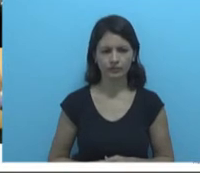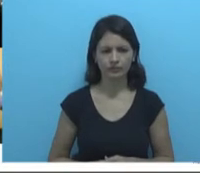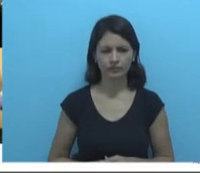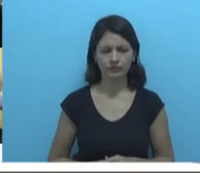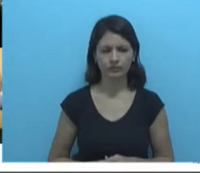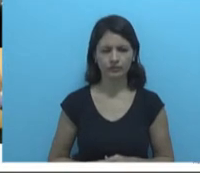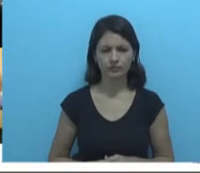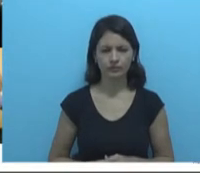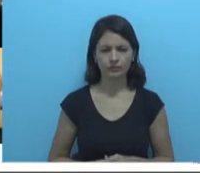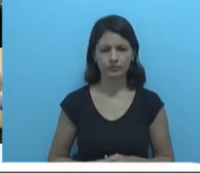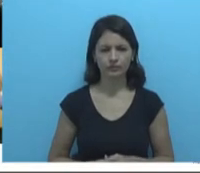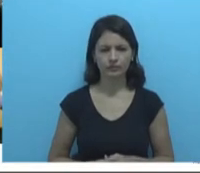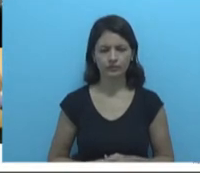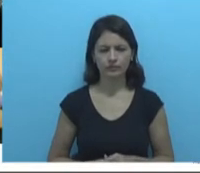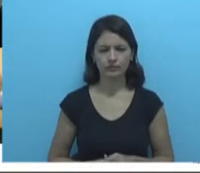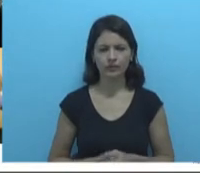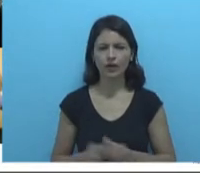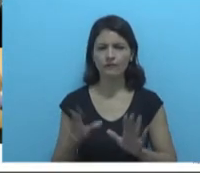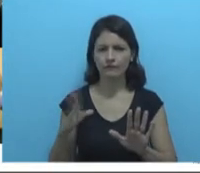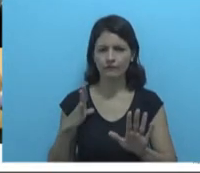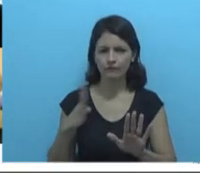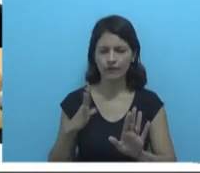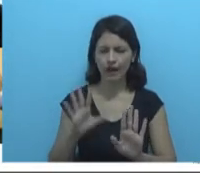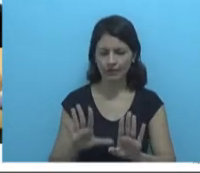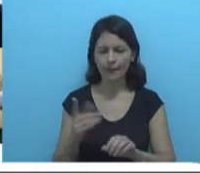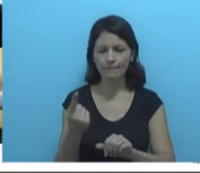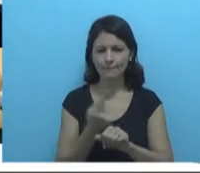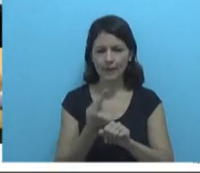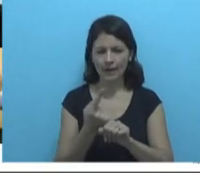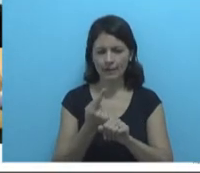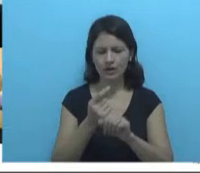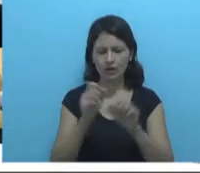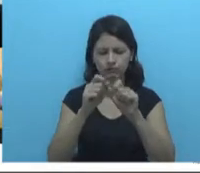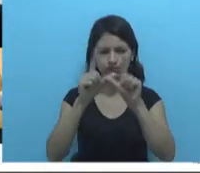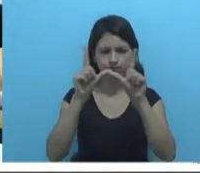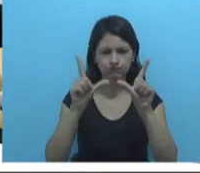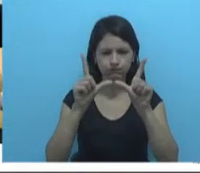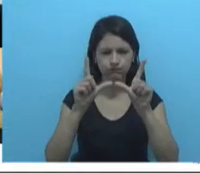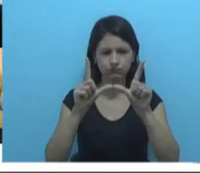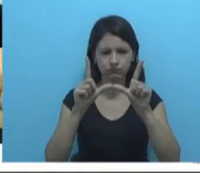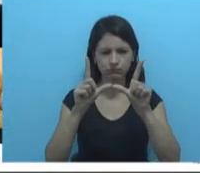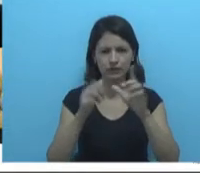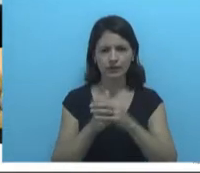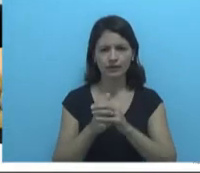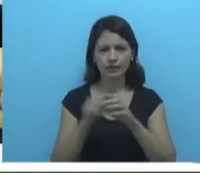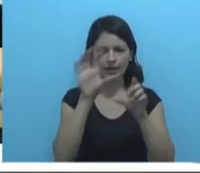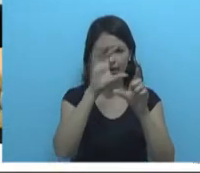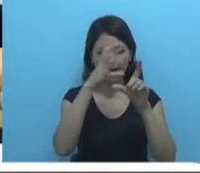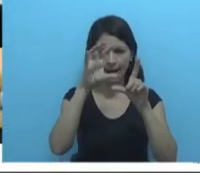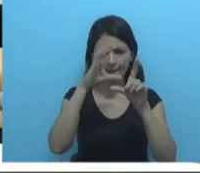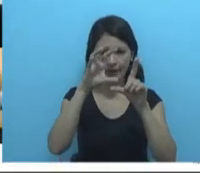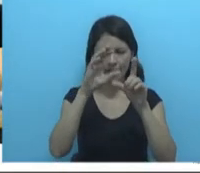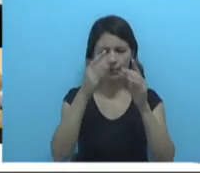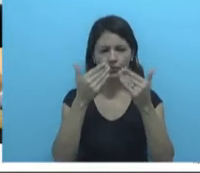Blanco. No estamos votando. No, necesito que se prendan todas las cámaras. Todavía no estamos votando. Diputado Blanco.